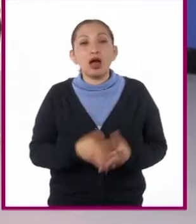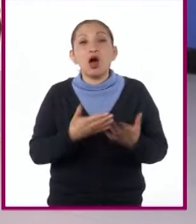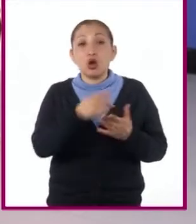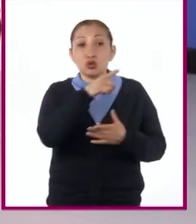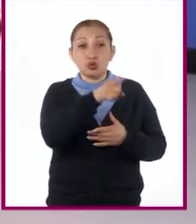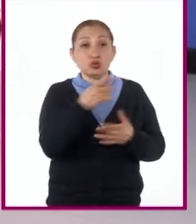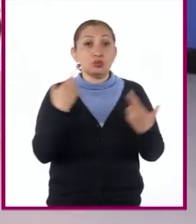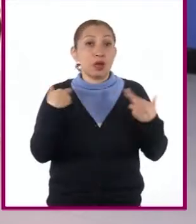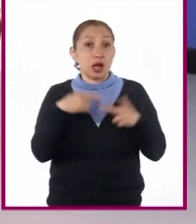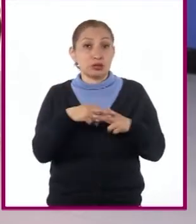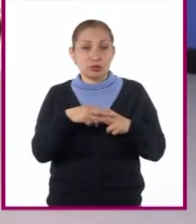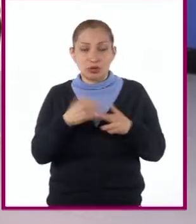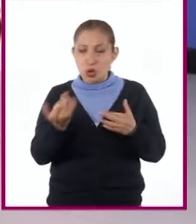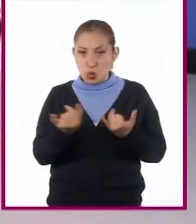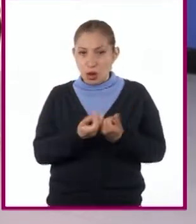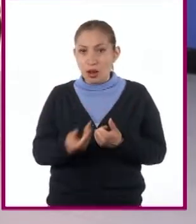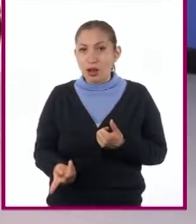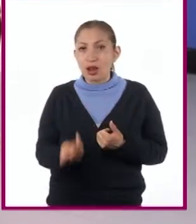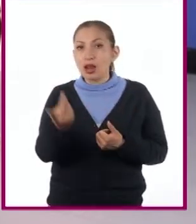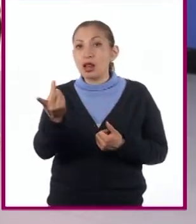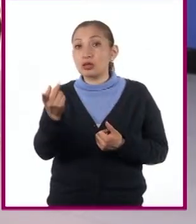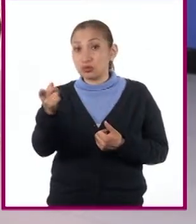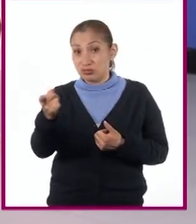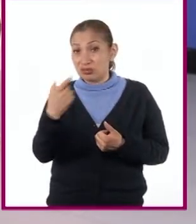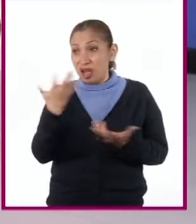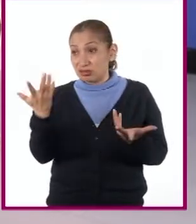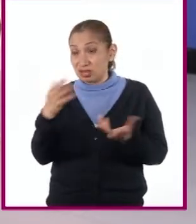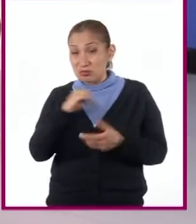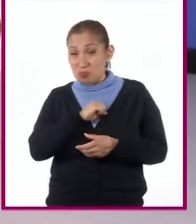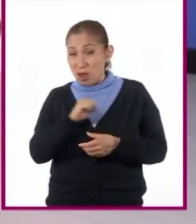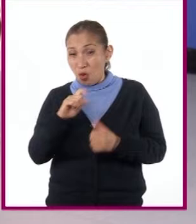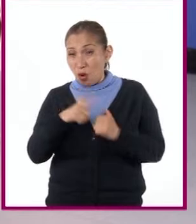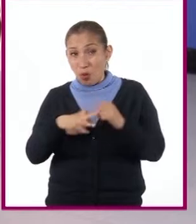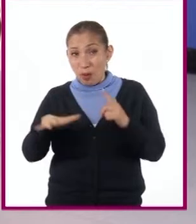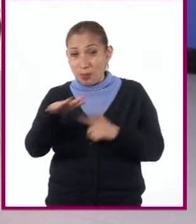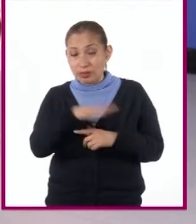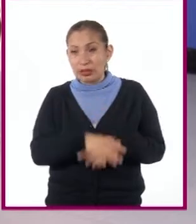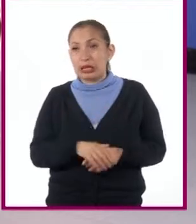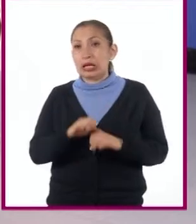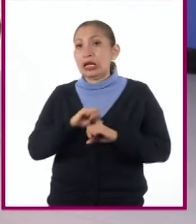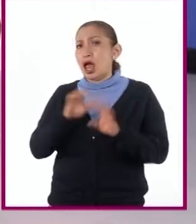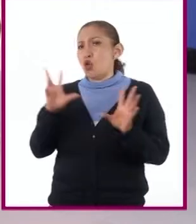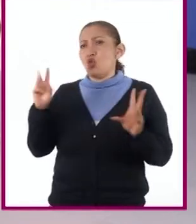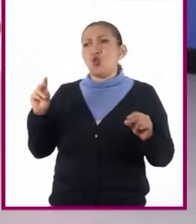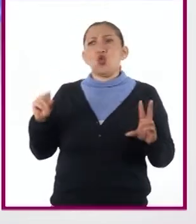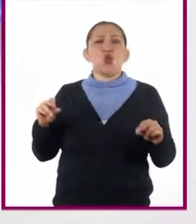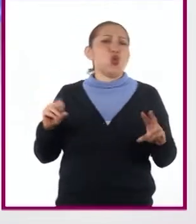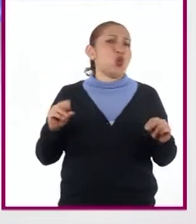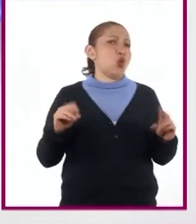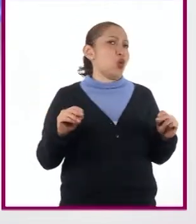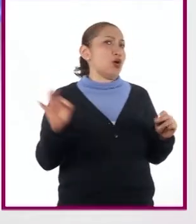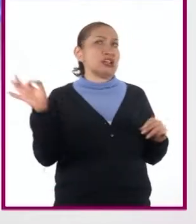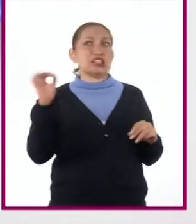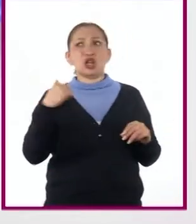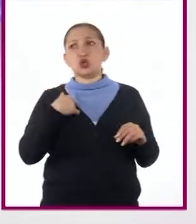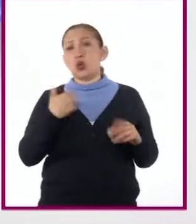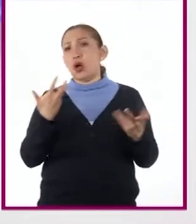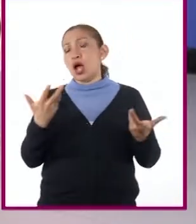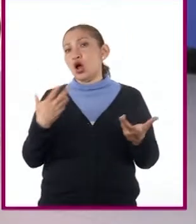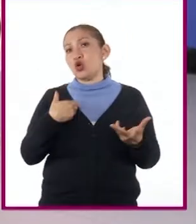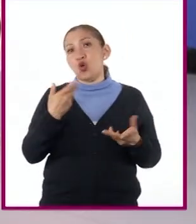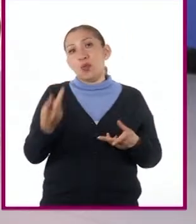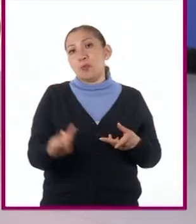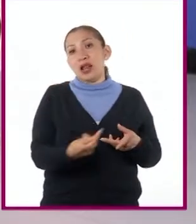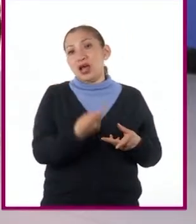profesor, te regreso la pregunta. ¿Tú contaminas? Por supuesto que no, profesor. Si lo hiciera, no te